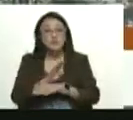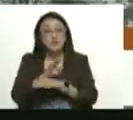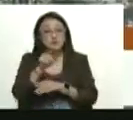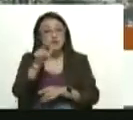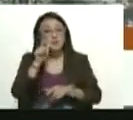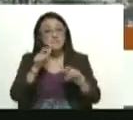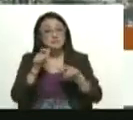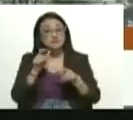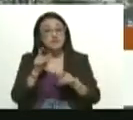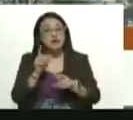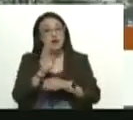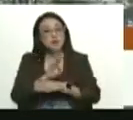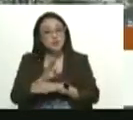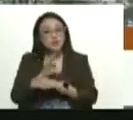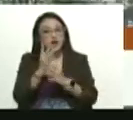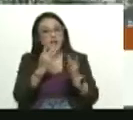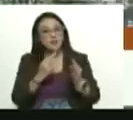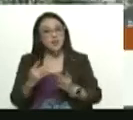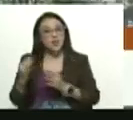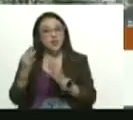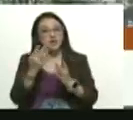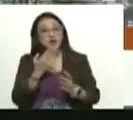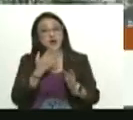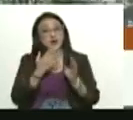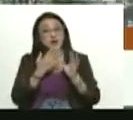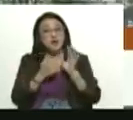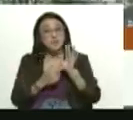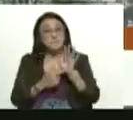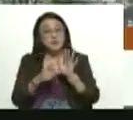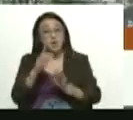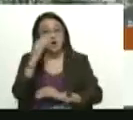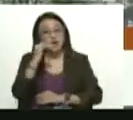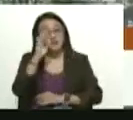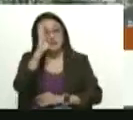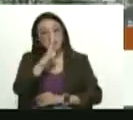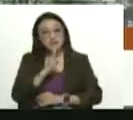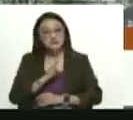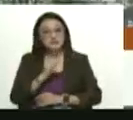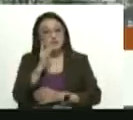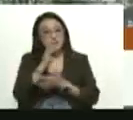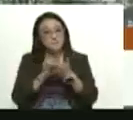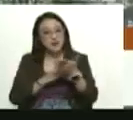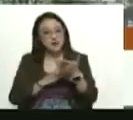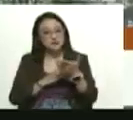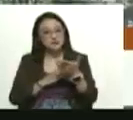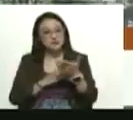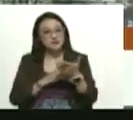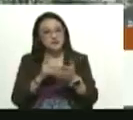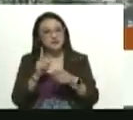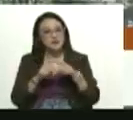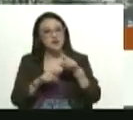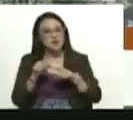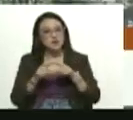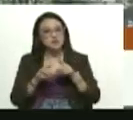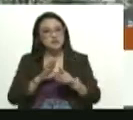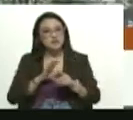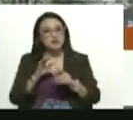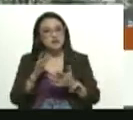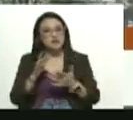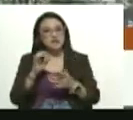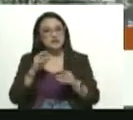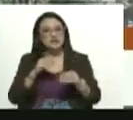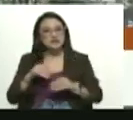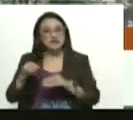gente vamos a cuidar al bosque, porque el ejemplo que tenemos en Brasil es que parte de las tierras más preservadas de este país son las